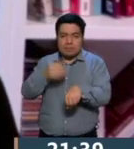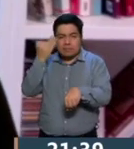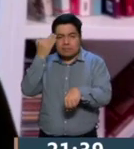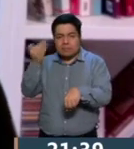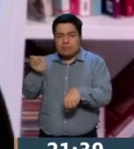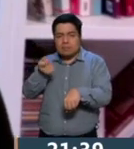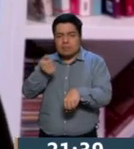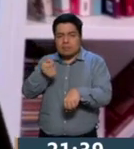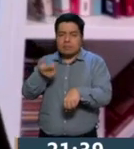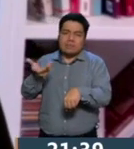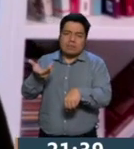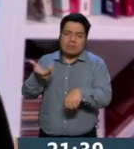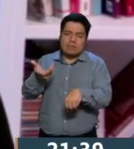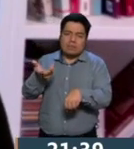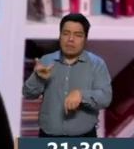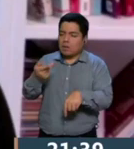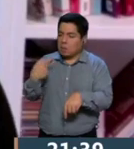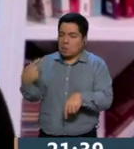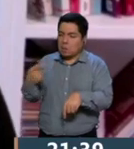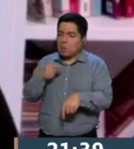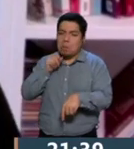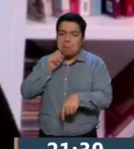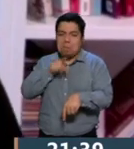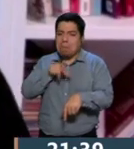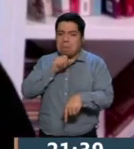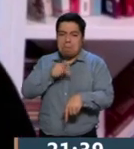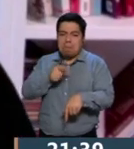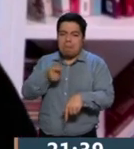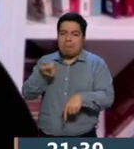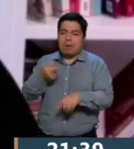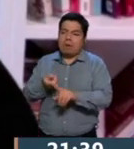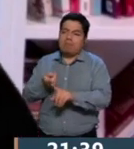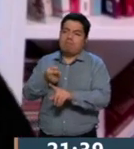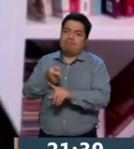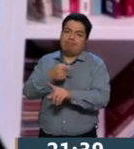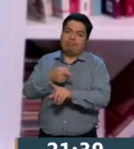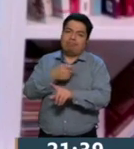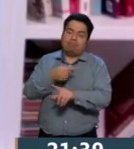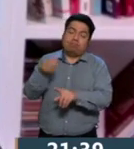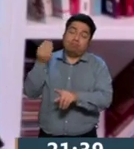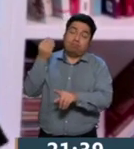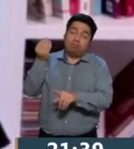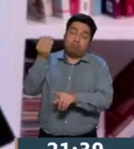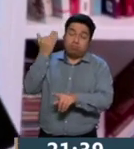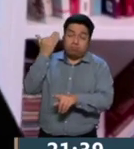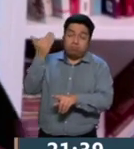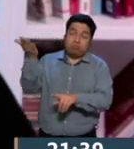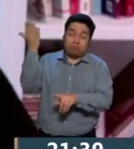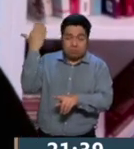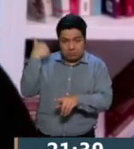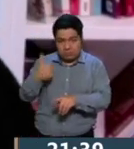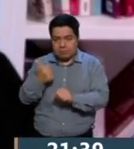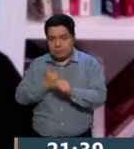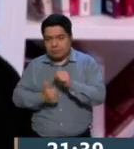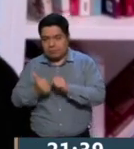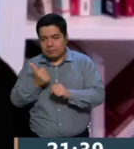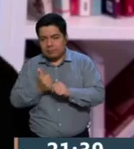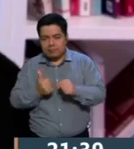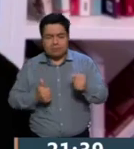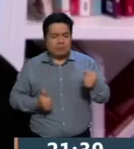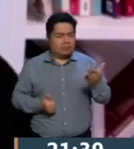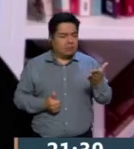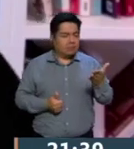el detalle? Que nosotros hacemos lo mismo, nada más que nosotros lo hicimos, en mi caso, hace muchos años y simplemente corroboro que